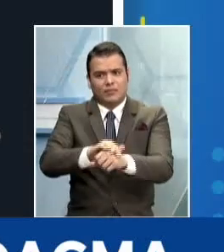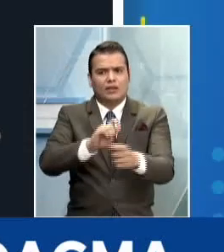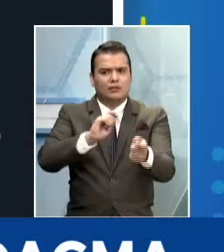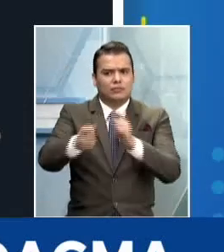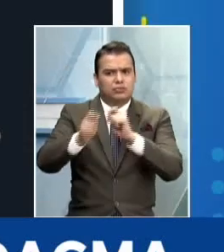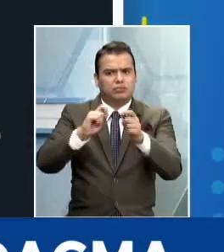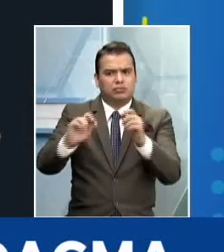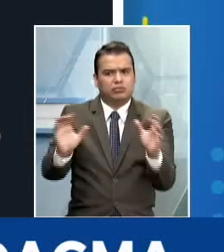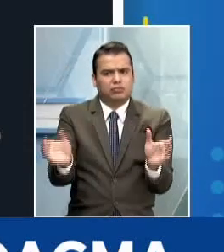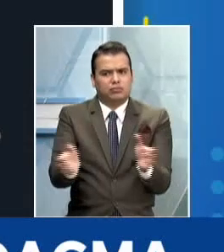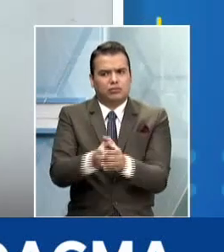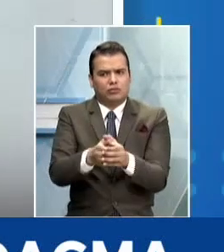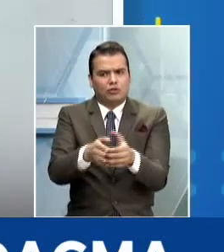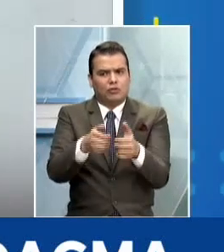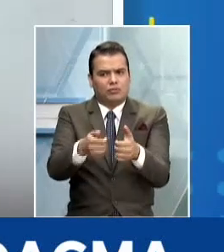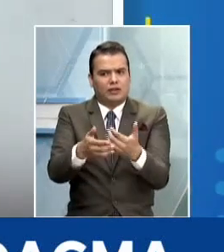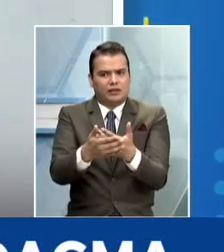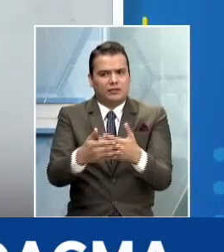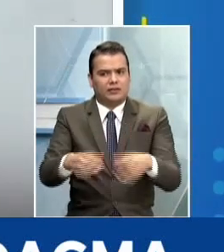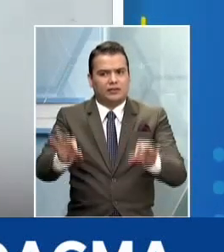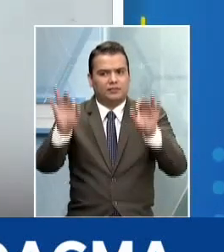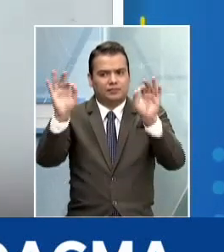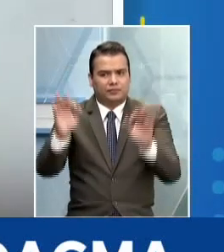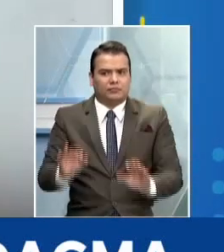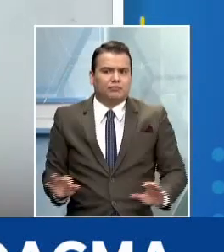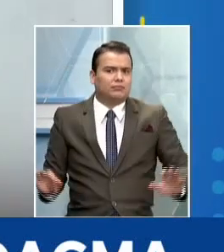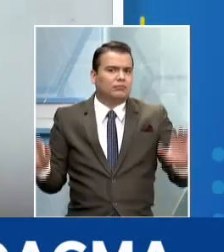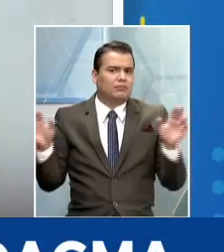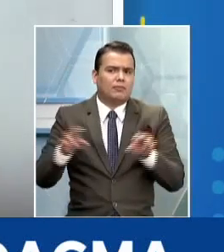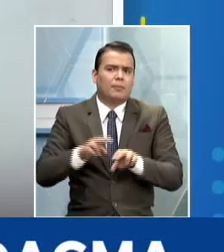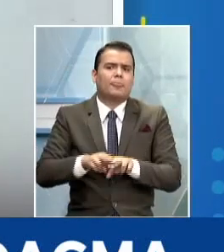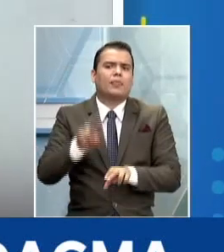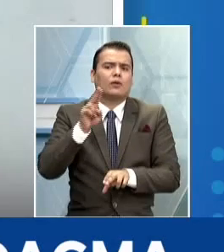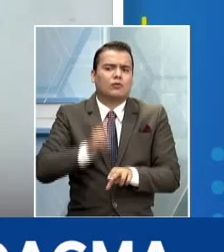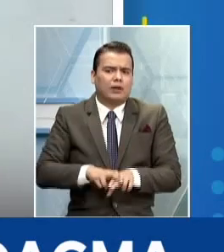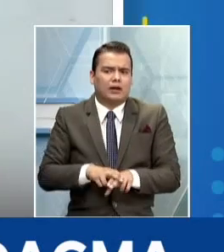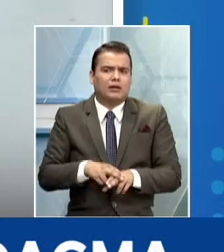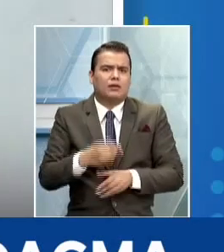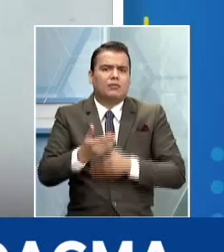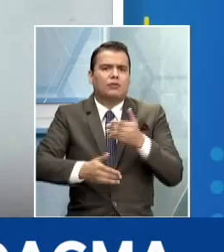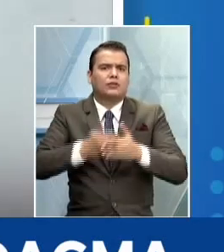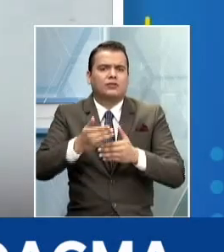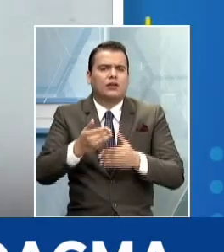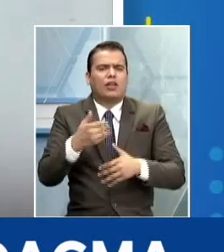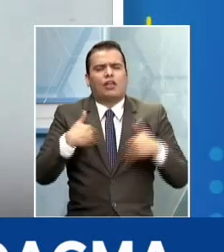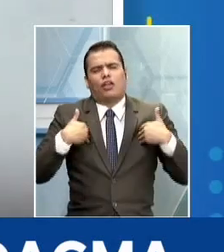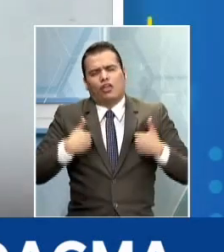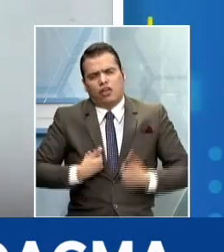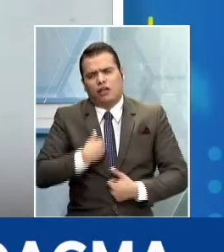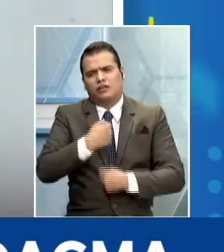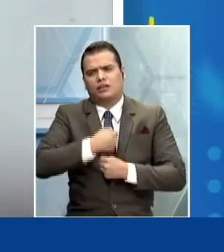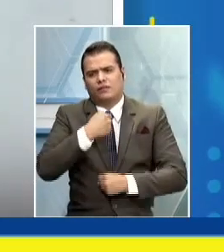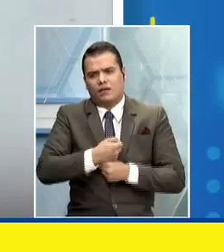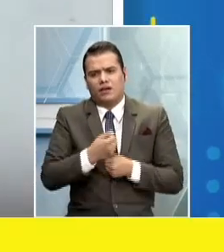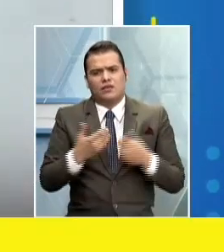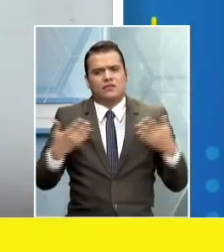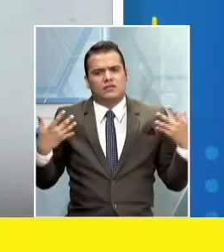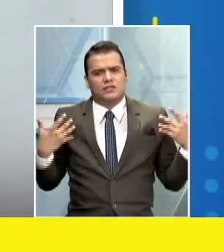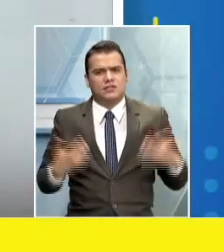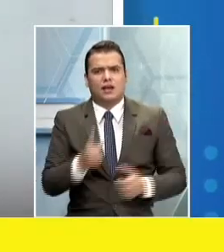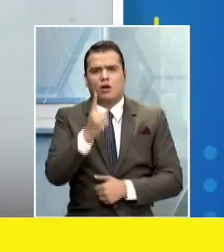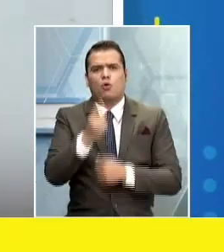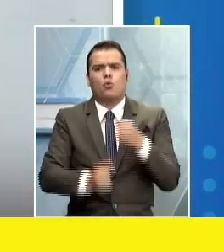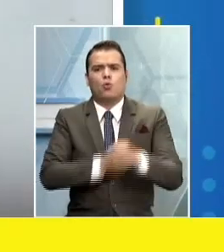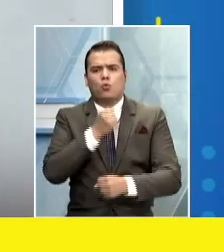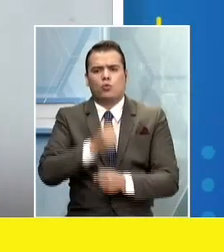fuertes diferencias entre sus integrantes. Que el desgaste es normal, no es una situación atípica, y en esa normalidad, después del primer